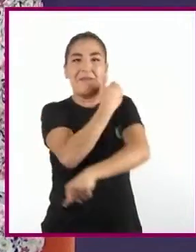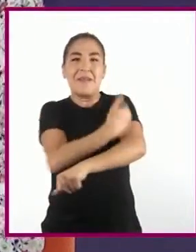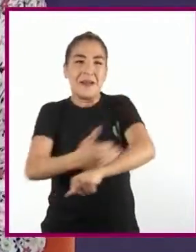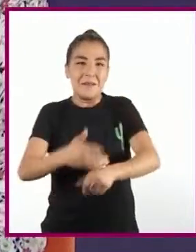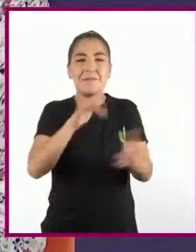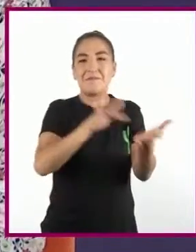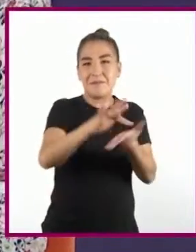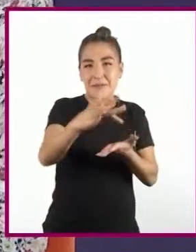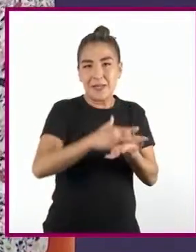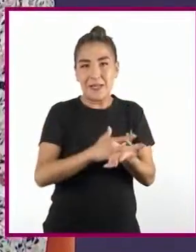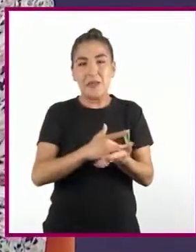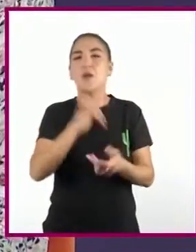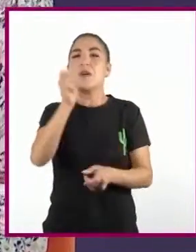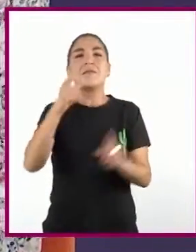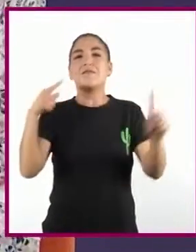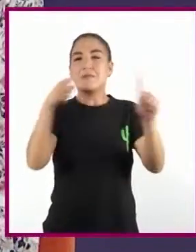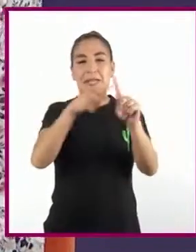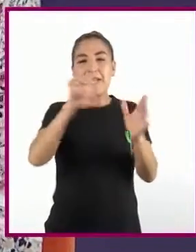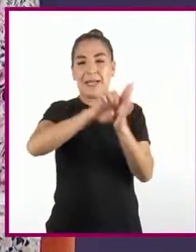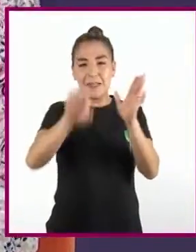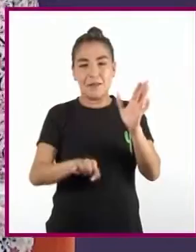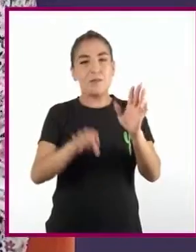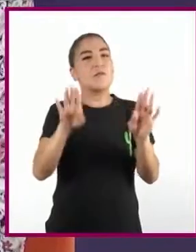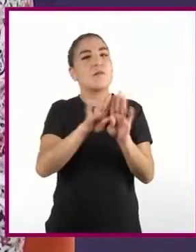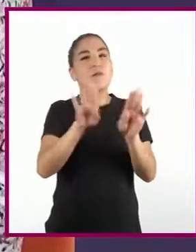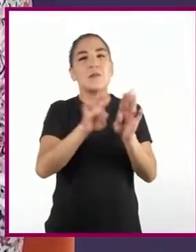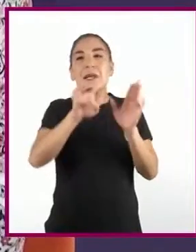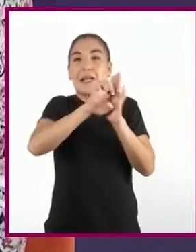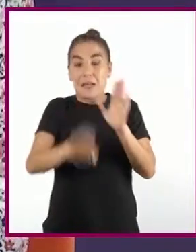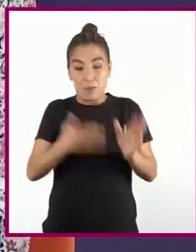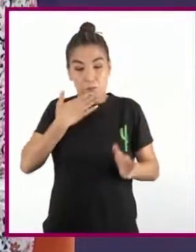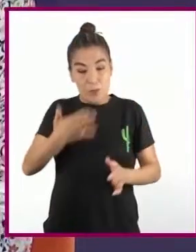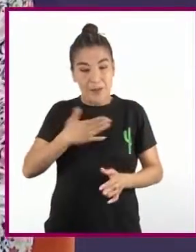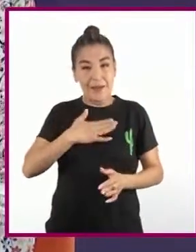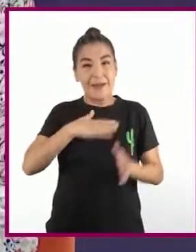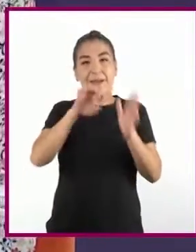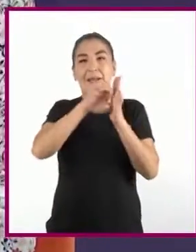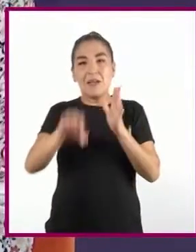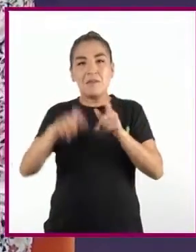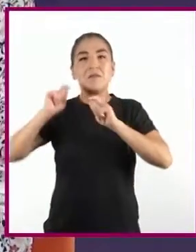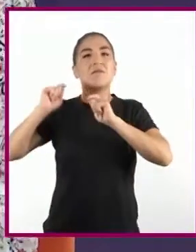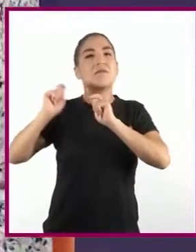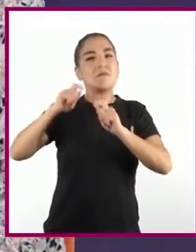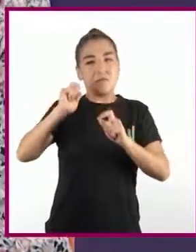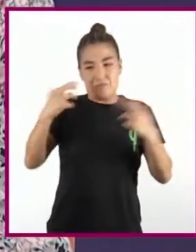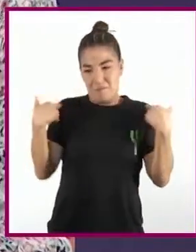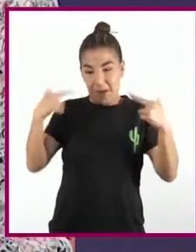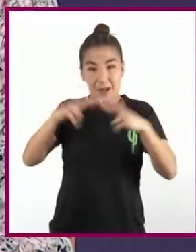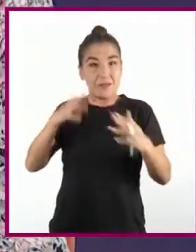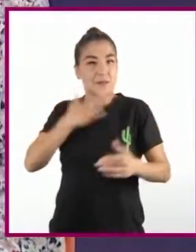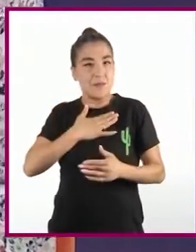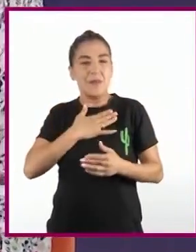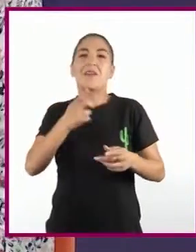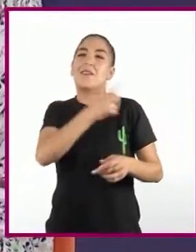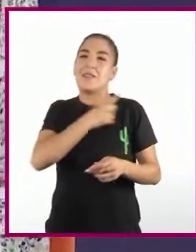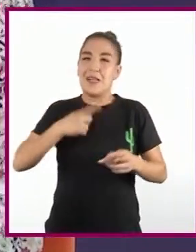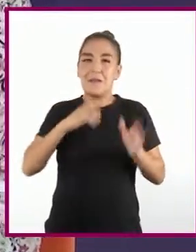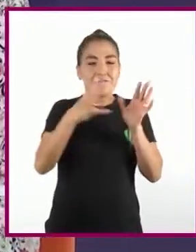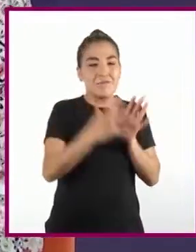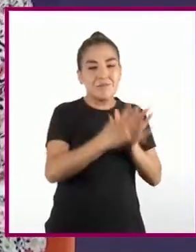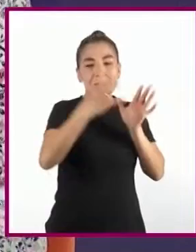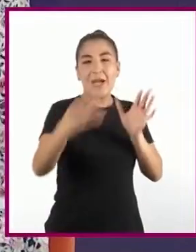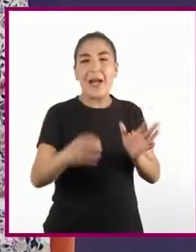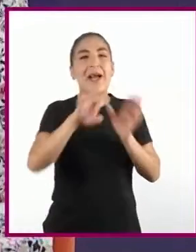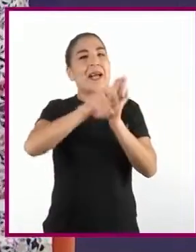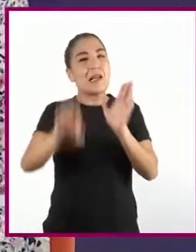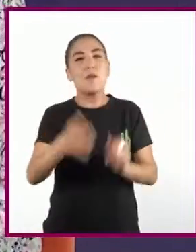básicamente, acuerden que el ejemplo arrastra. Nosotros de alguna manera, al ser docentes, pues tenemos que dar el ejemplo, al